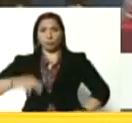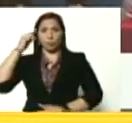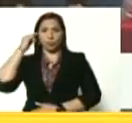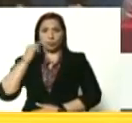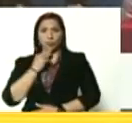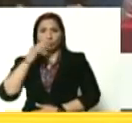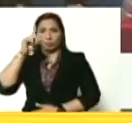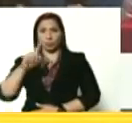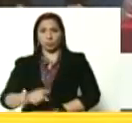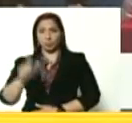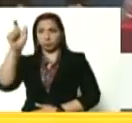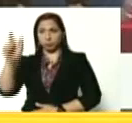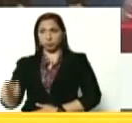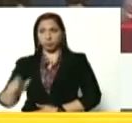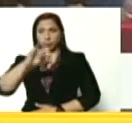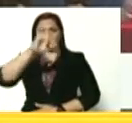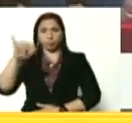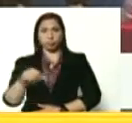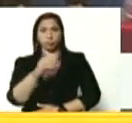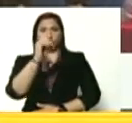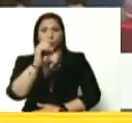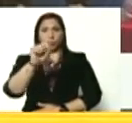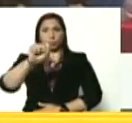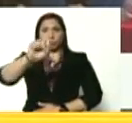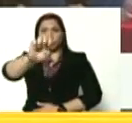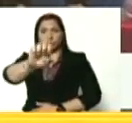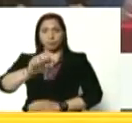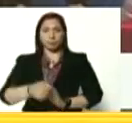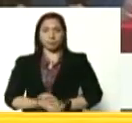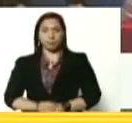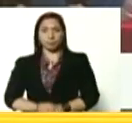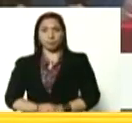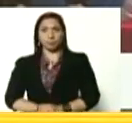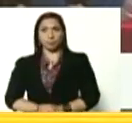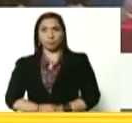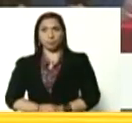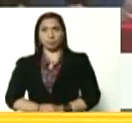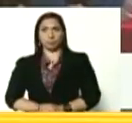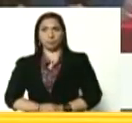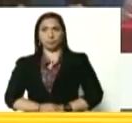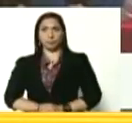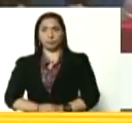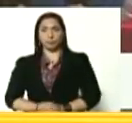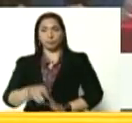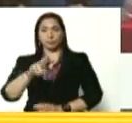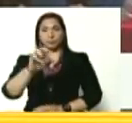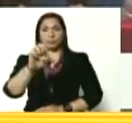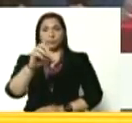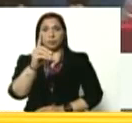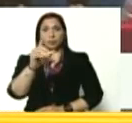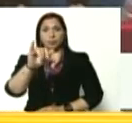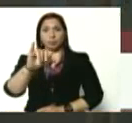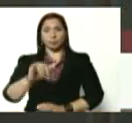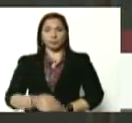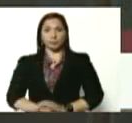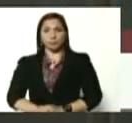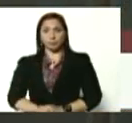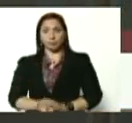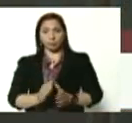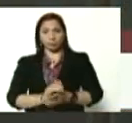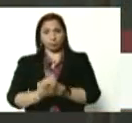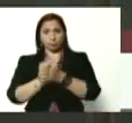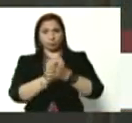ya no mayor general 12 santiago moreno reno martínez comandante de la red y el occidente querido compañero